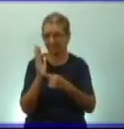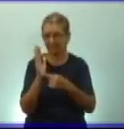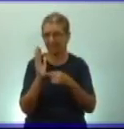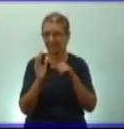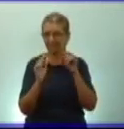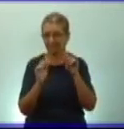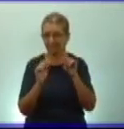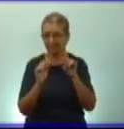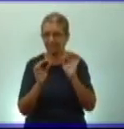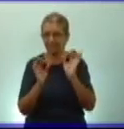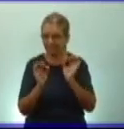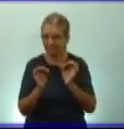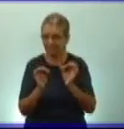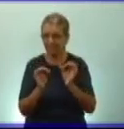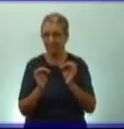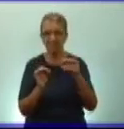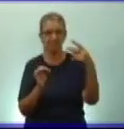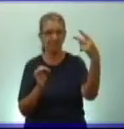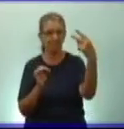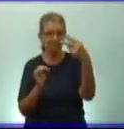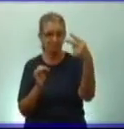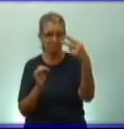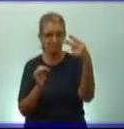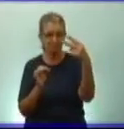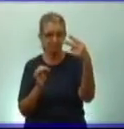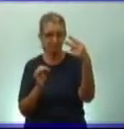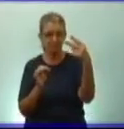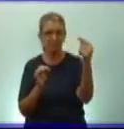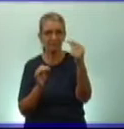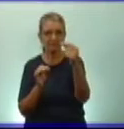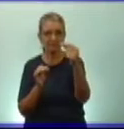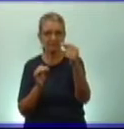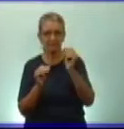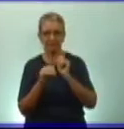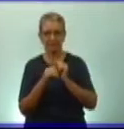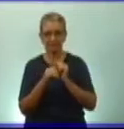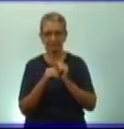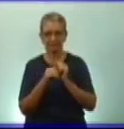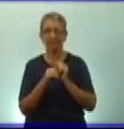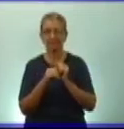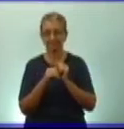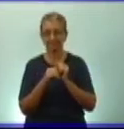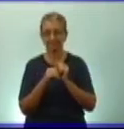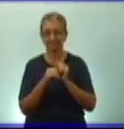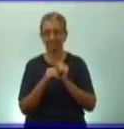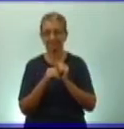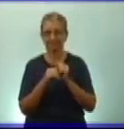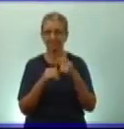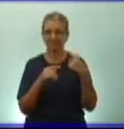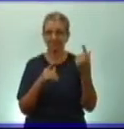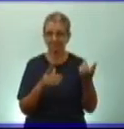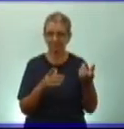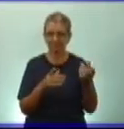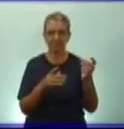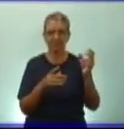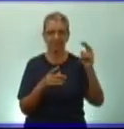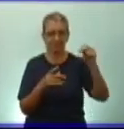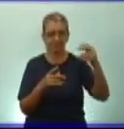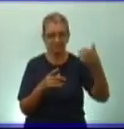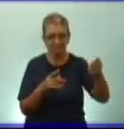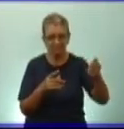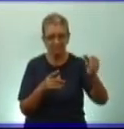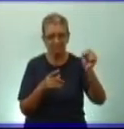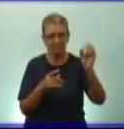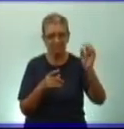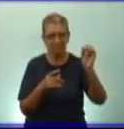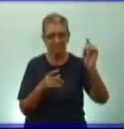oxidación, el oxígeno en los óxidos siempre tiene número de oxidación 2 negativo. En el caso del sodio, ¿por qué sé que tengo que